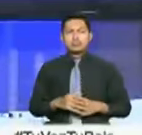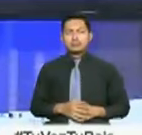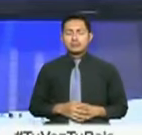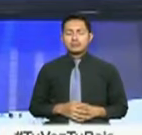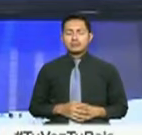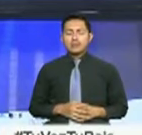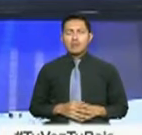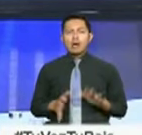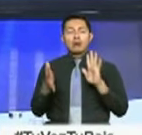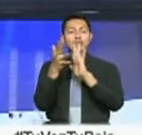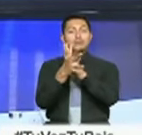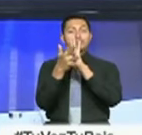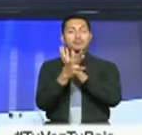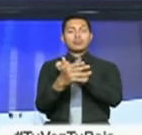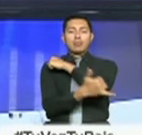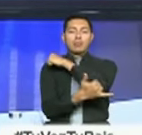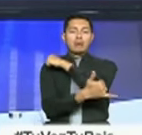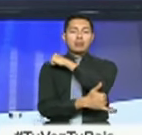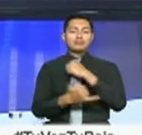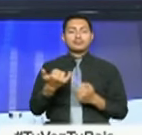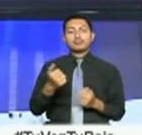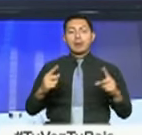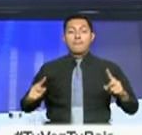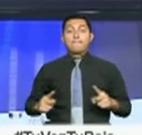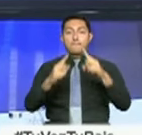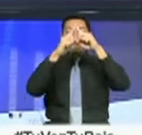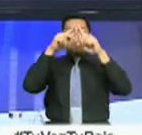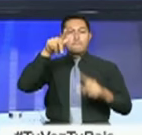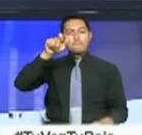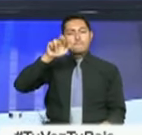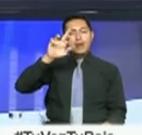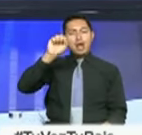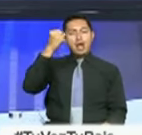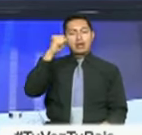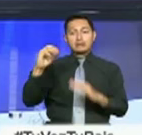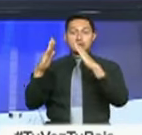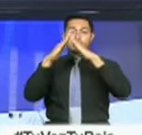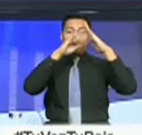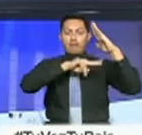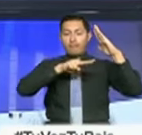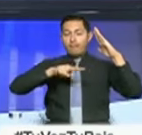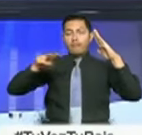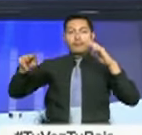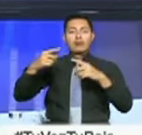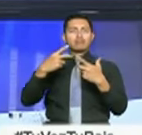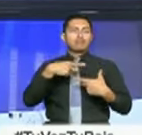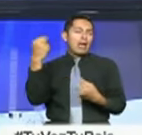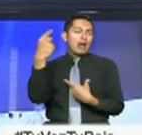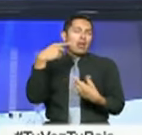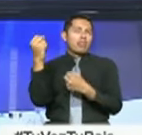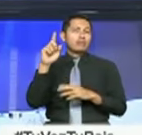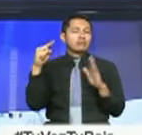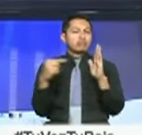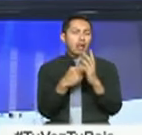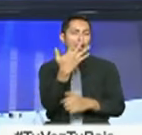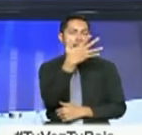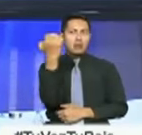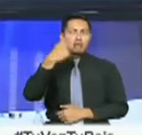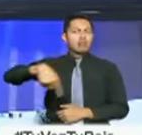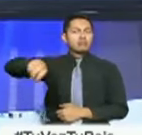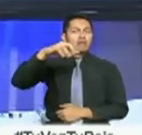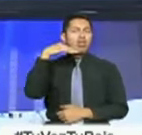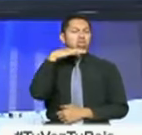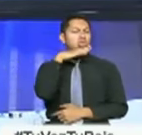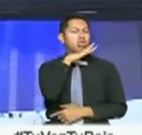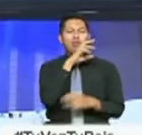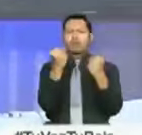Ahora les contamos que en París se inició la evacuación de un campamento donde más de 1.500 migrantes vivían en condiciones